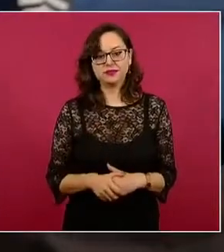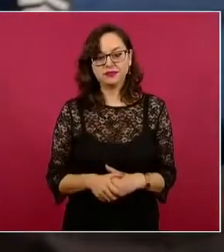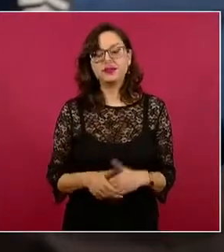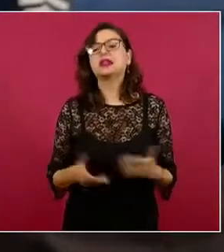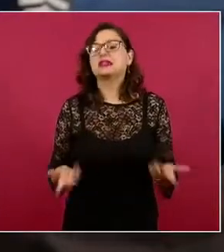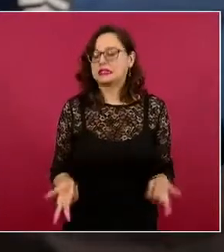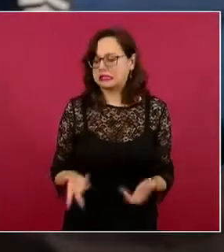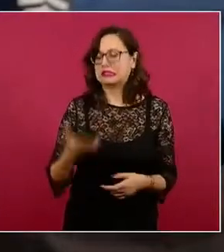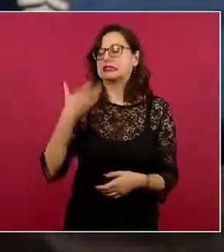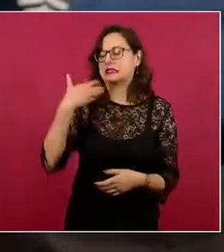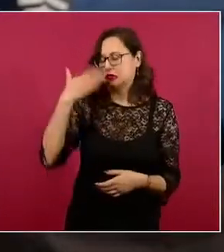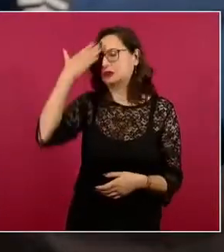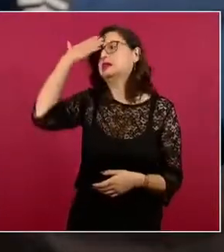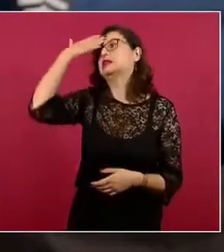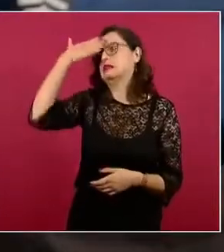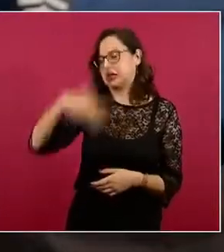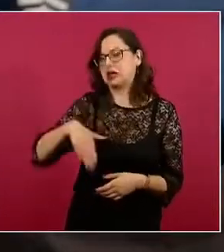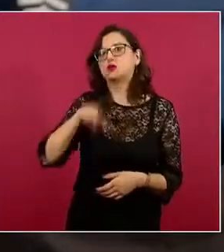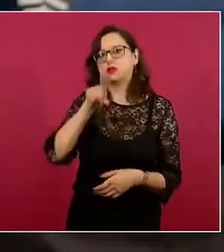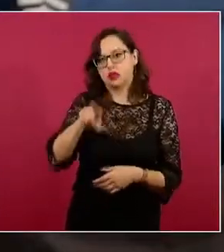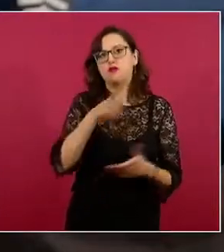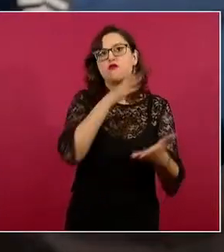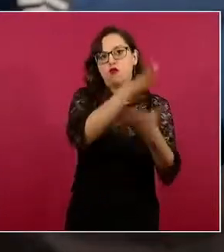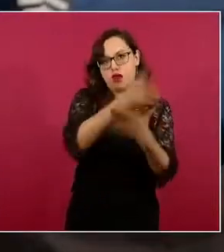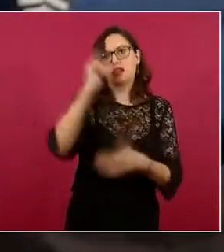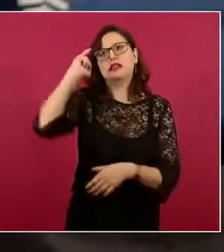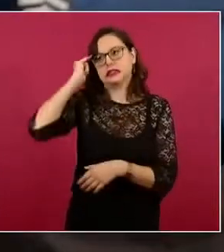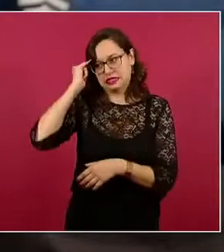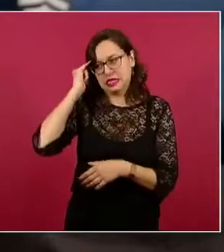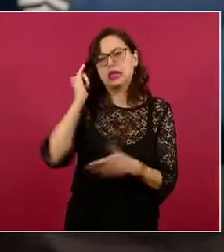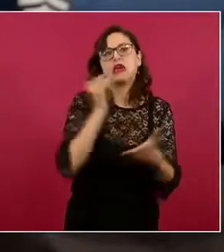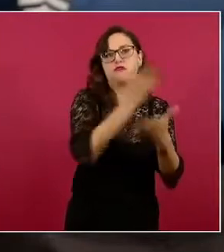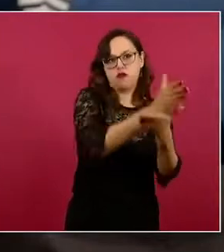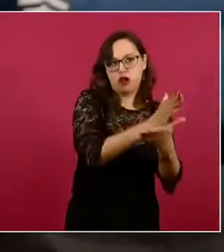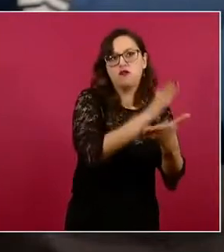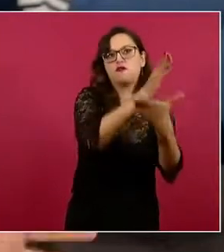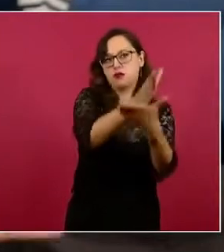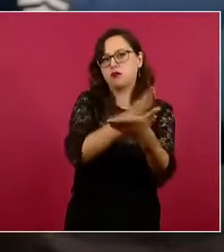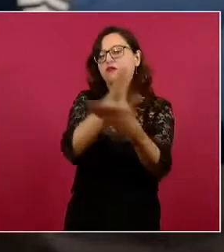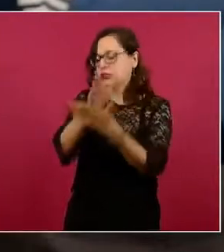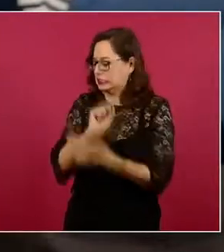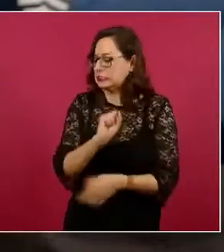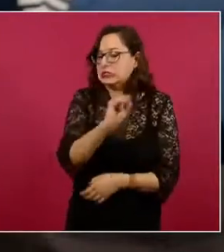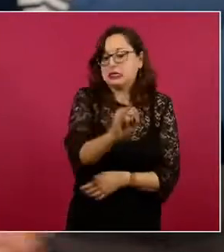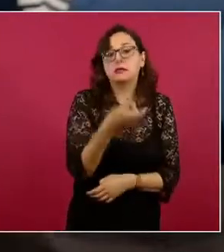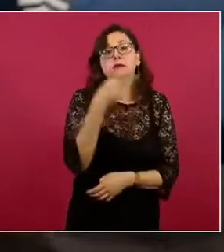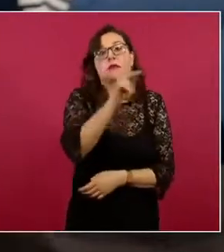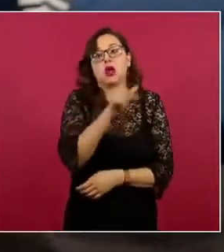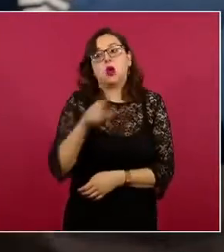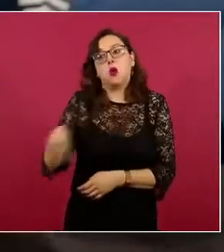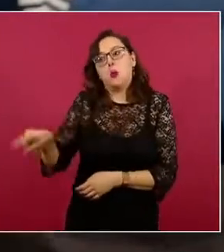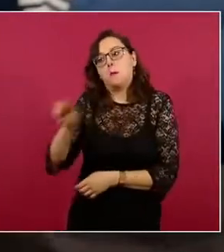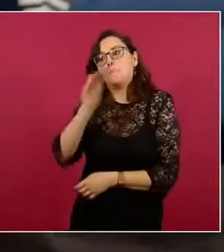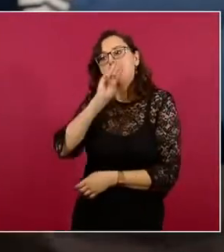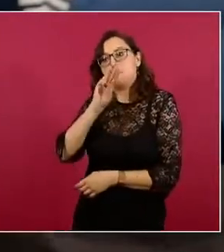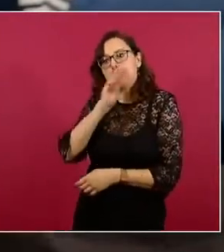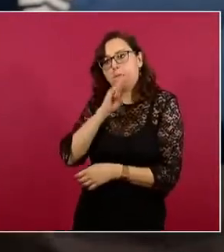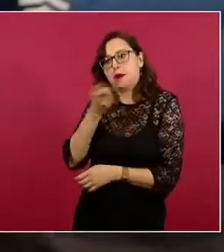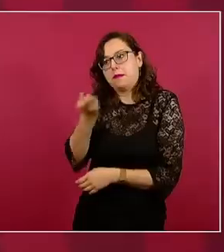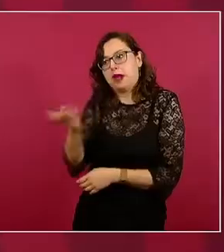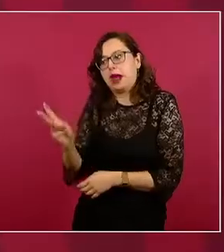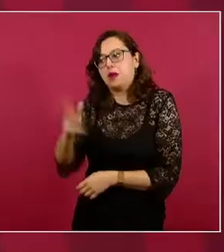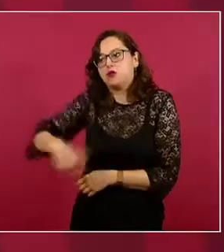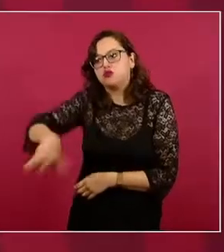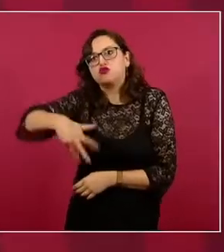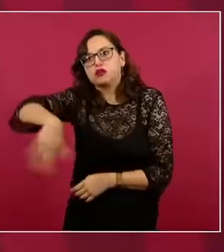fue a los pueblos originarios, pero ellas lo que decían es, si en algún tiempo que pudiera usted dedicar tal vez a este tema de los estudios, ¿qué pudiera hacer con ellas? Cada